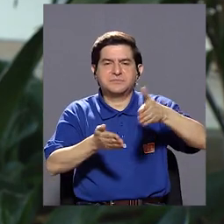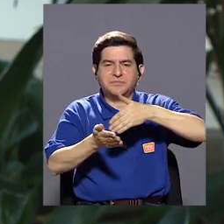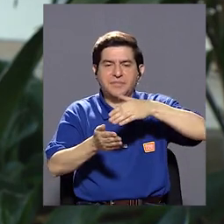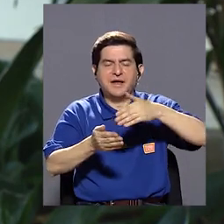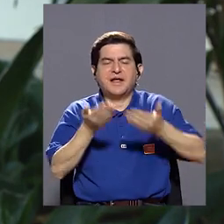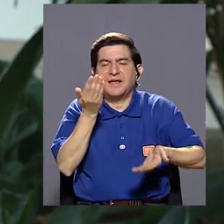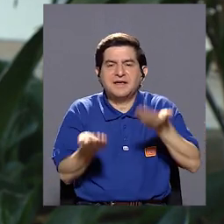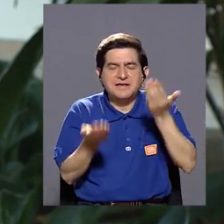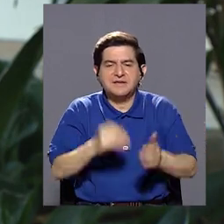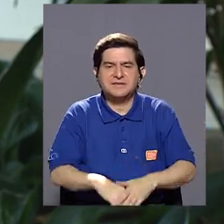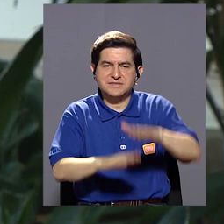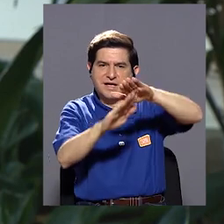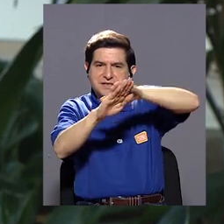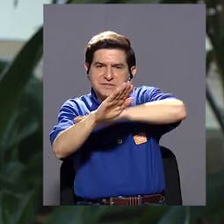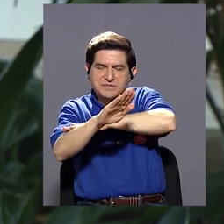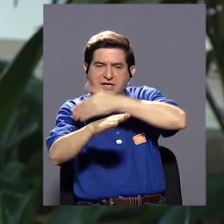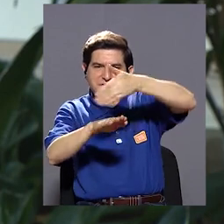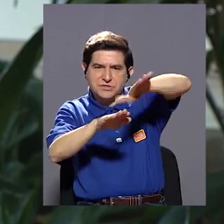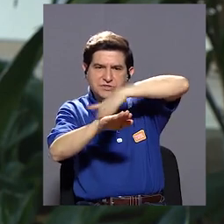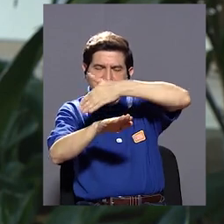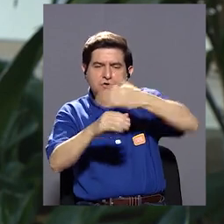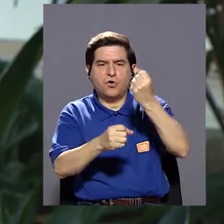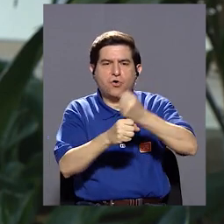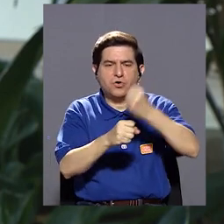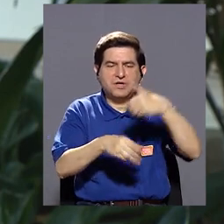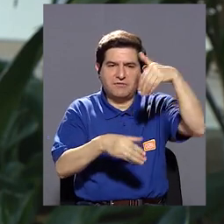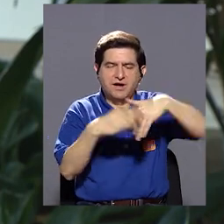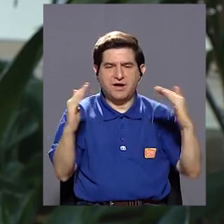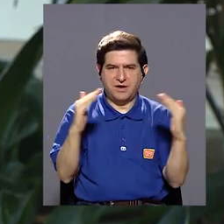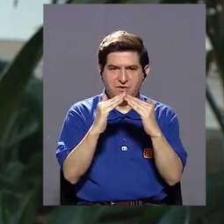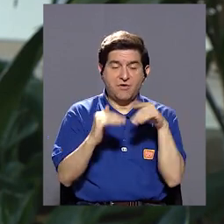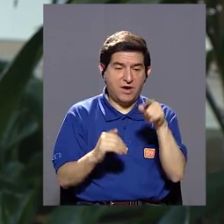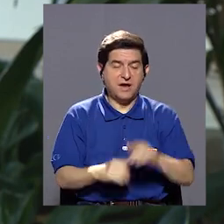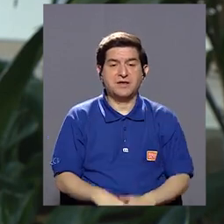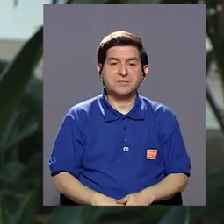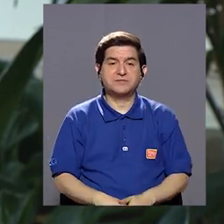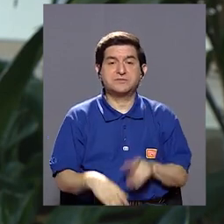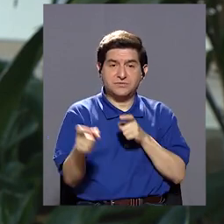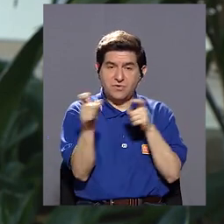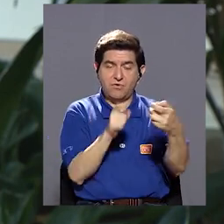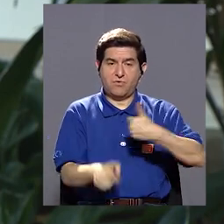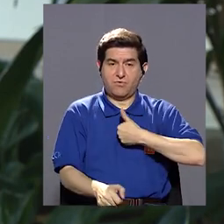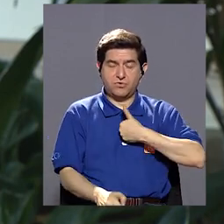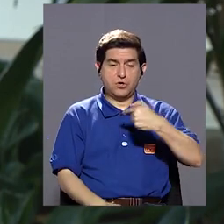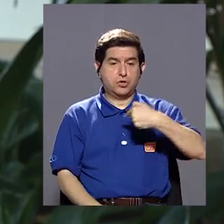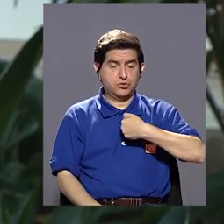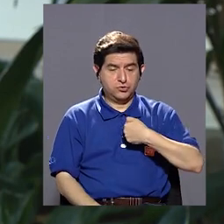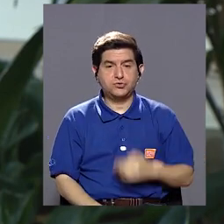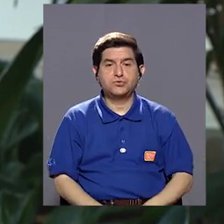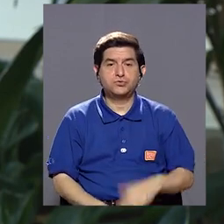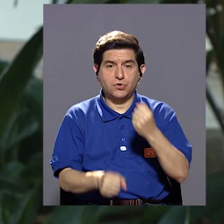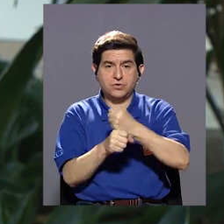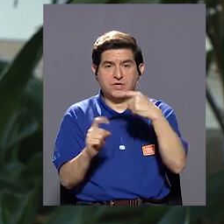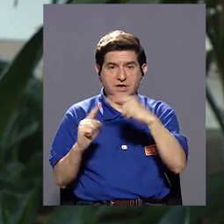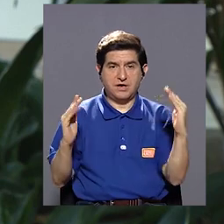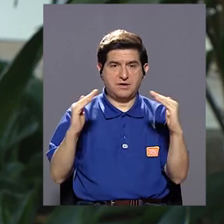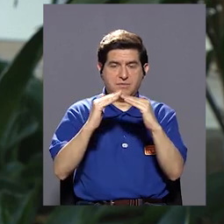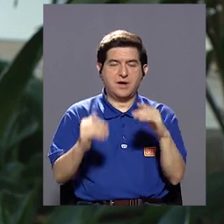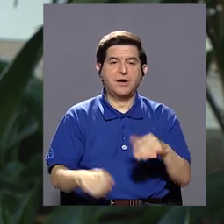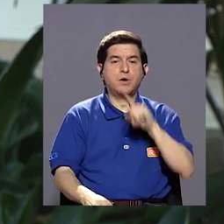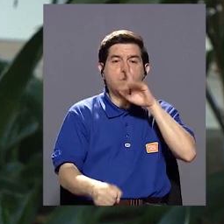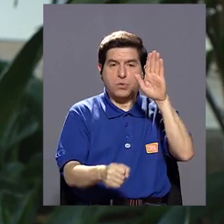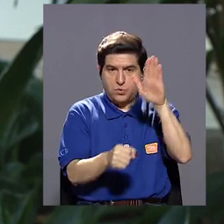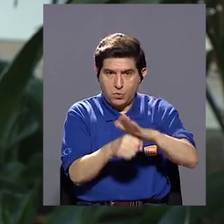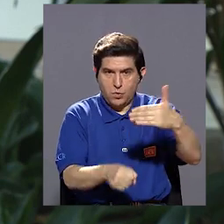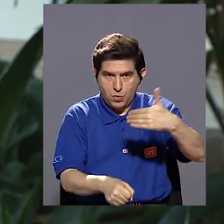el techo o hacer una obra dentro de la casa. Eso es autorregulación, ¿verdad? Realmente yo estoy teletrabajando y tengo ese compromiso. No